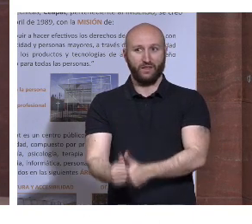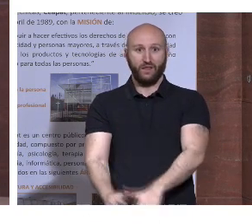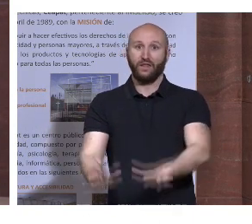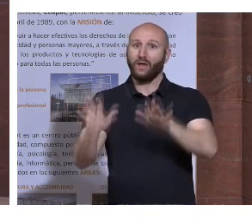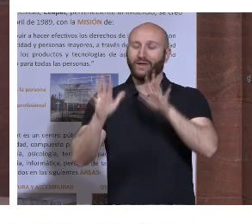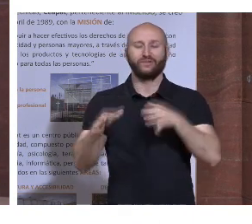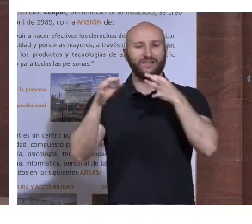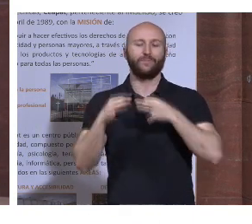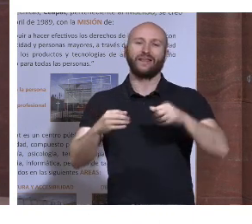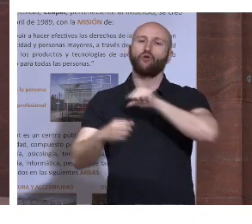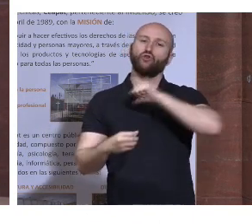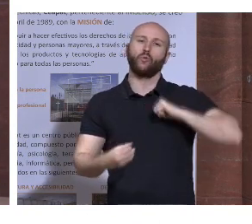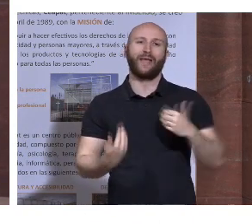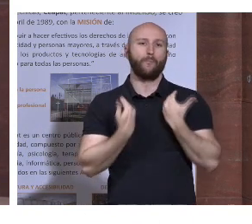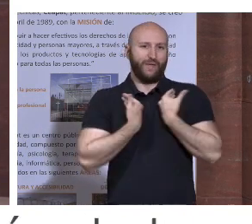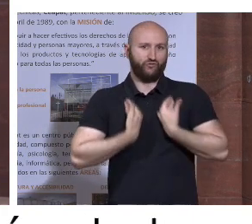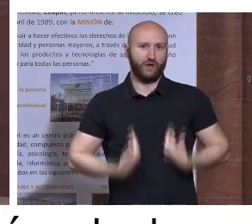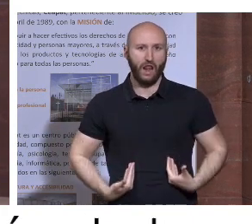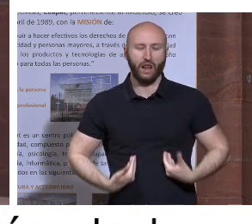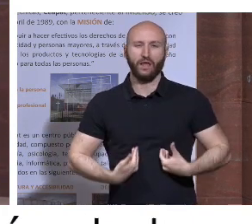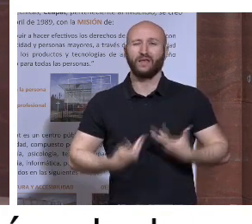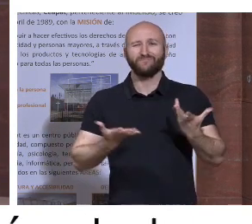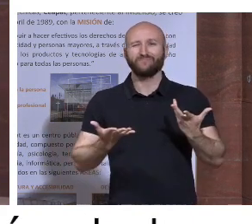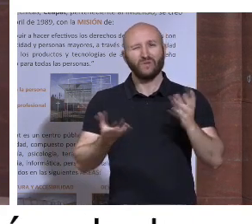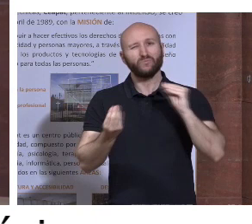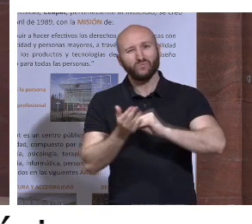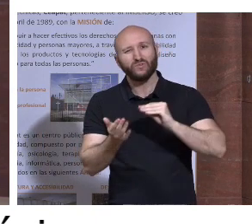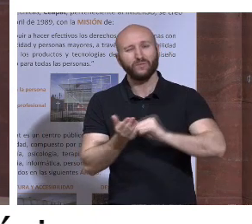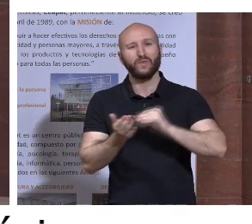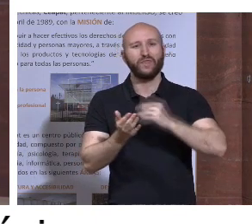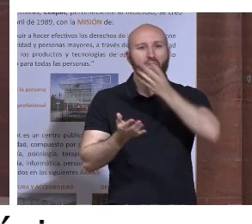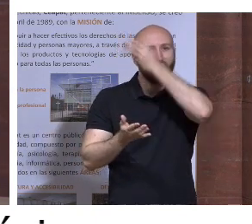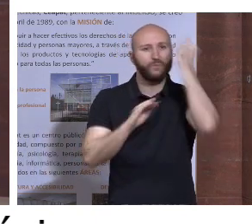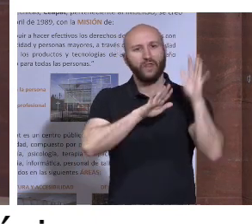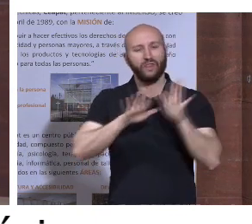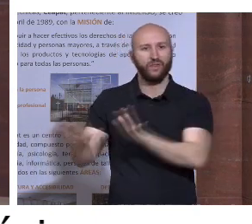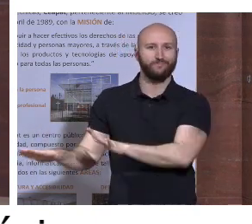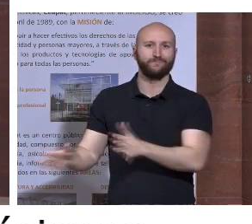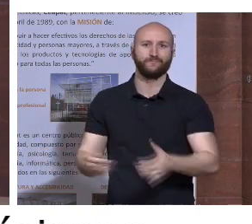la autonomía personal y que muchísimas veces la dejamos en el olvido.